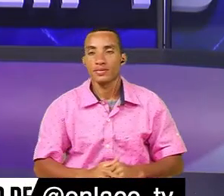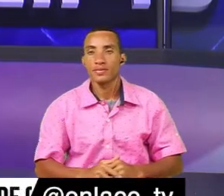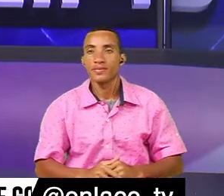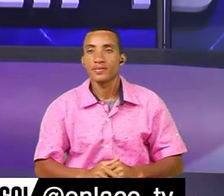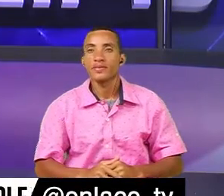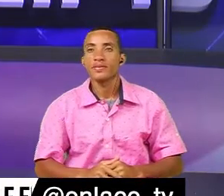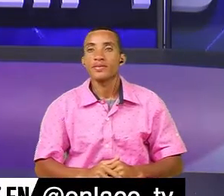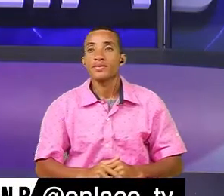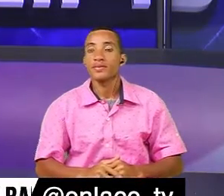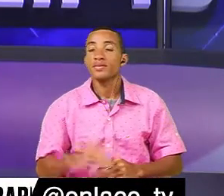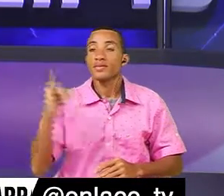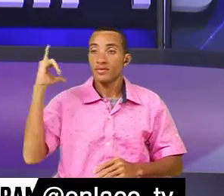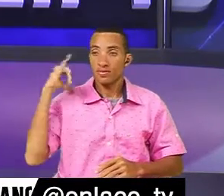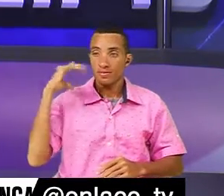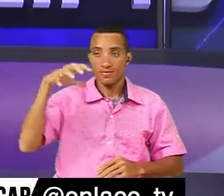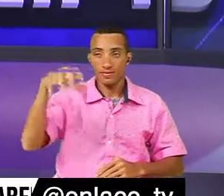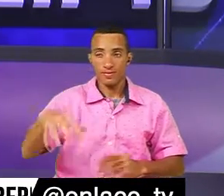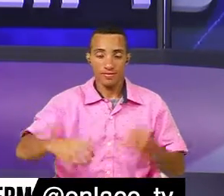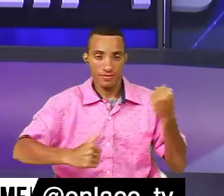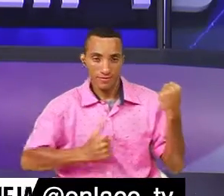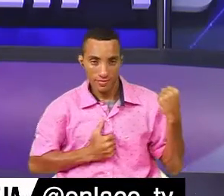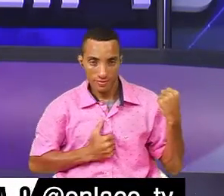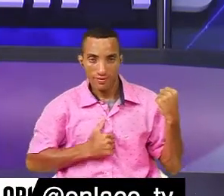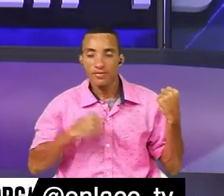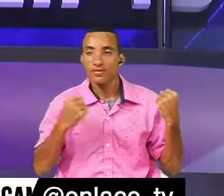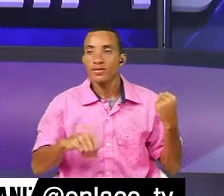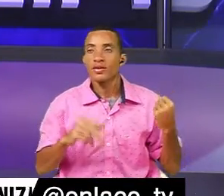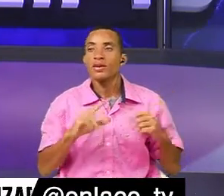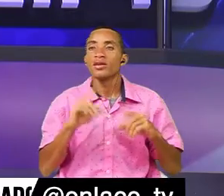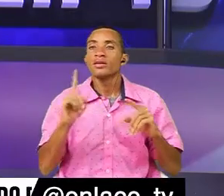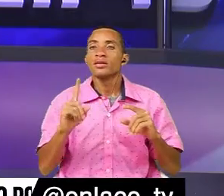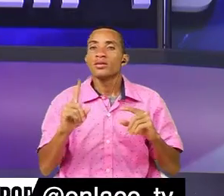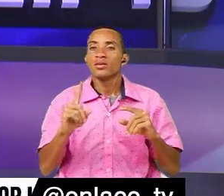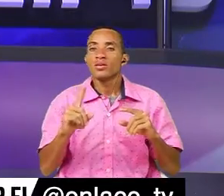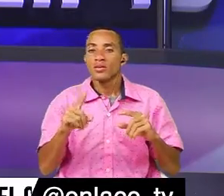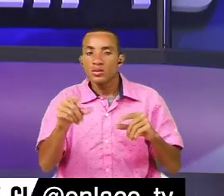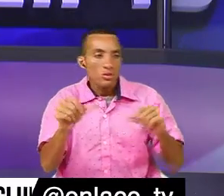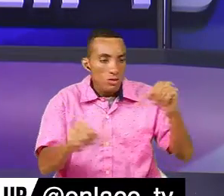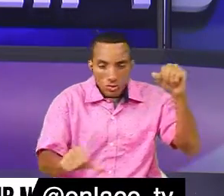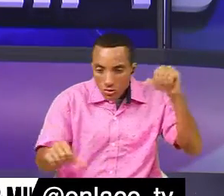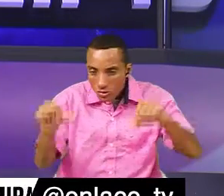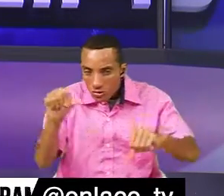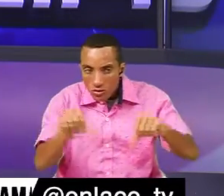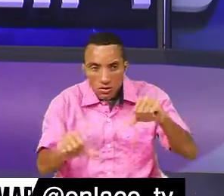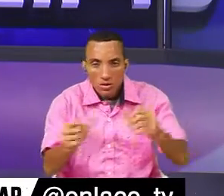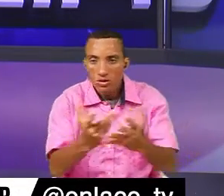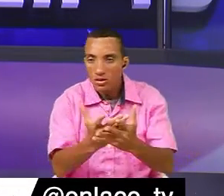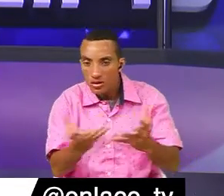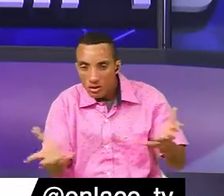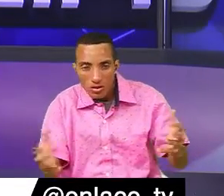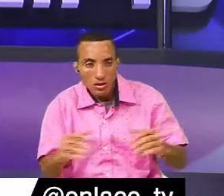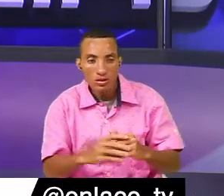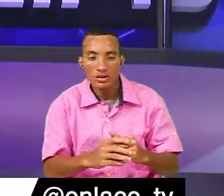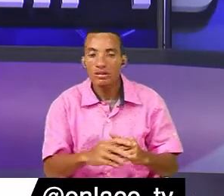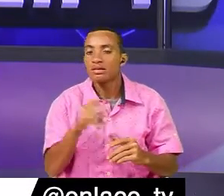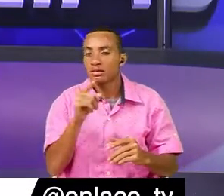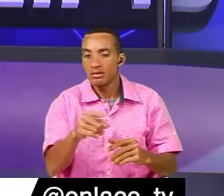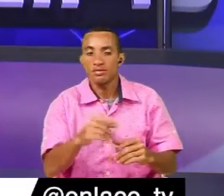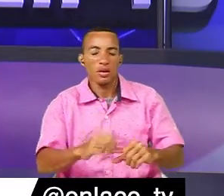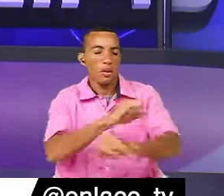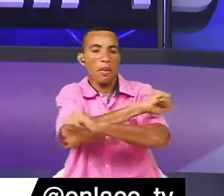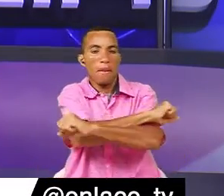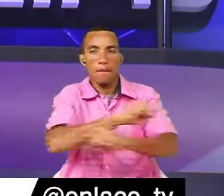Y tropas de la 5ª Brigada del Ejército Nacional destruyeron dos laboratorios para el procesamiento de alcaloides en el sur de Bolívar, al